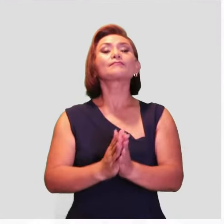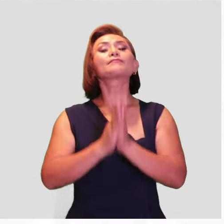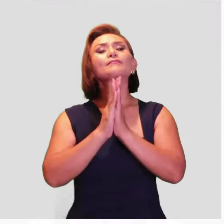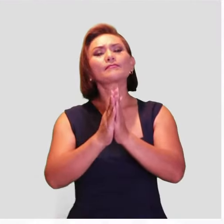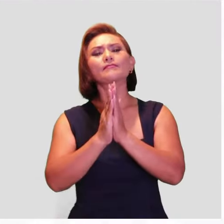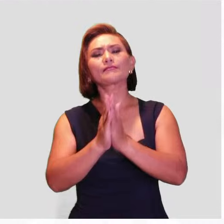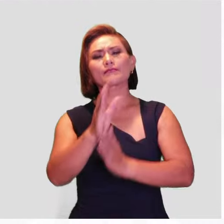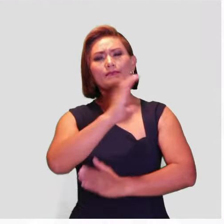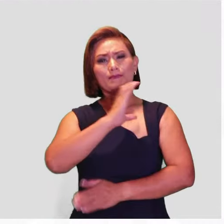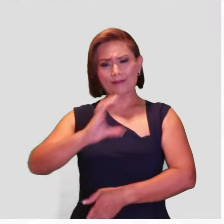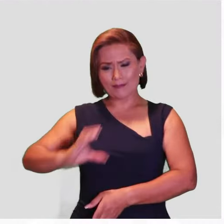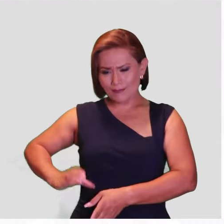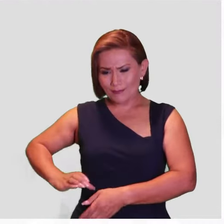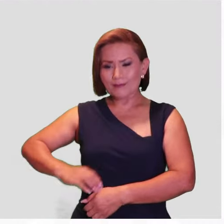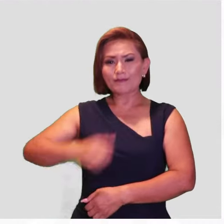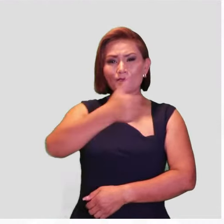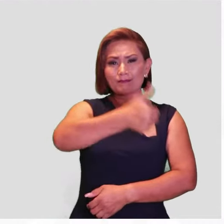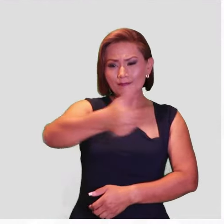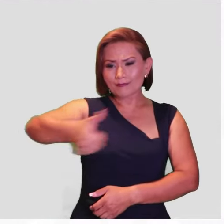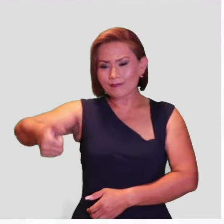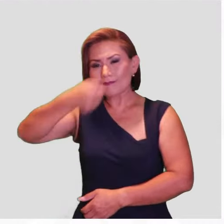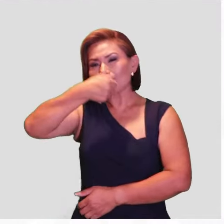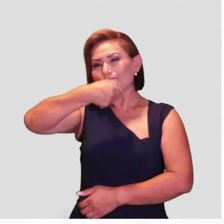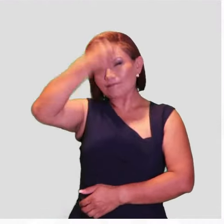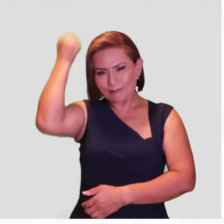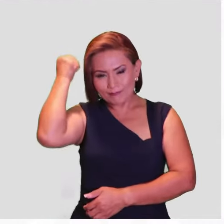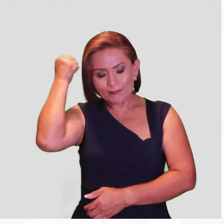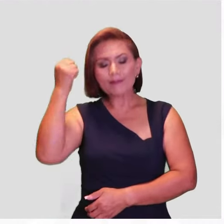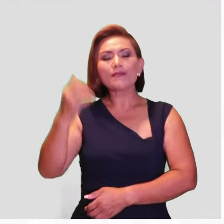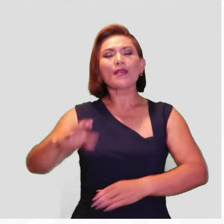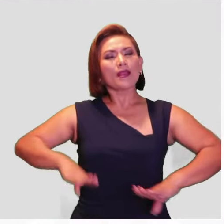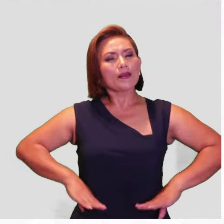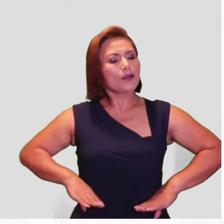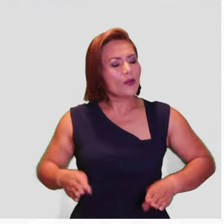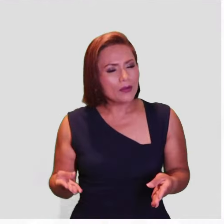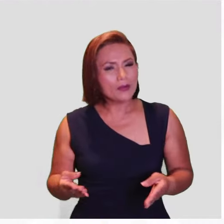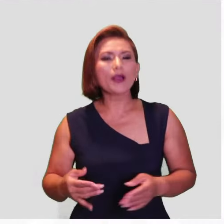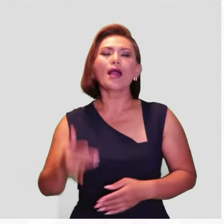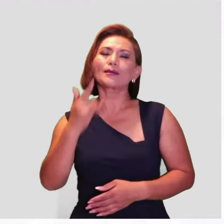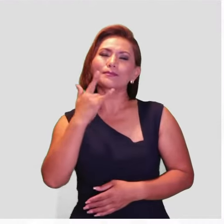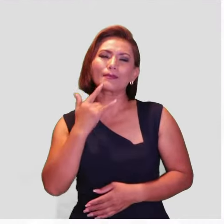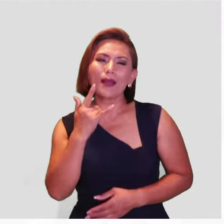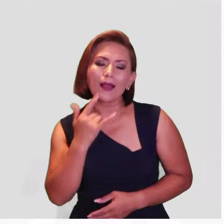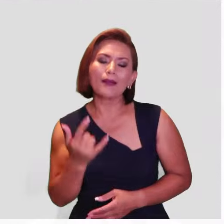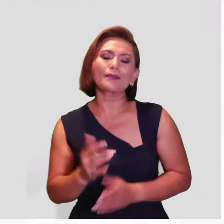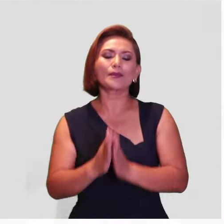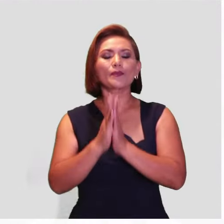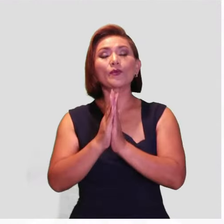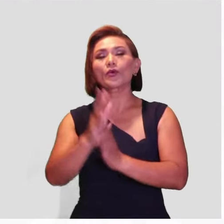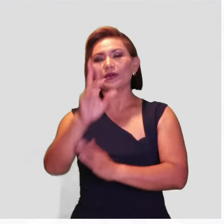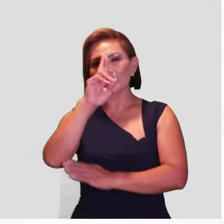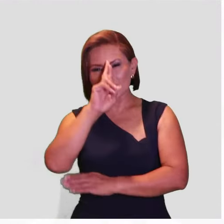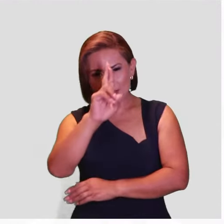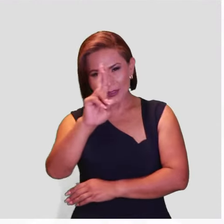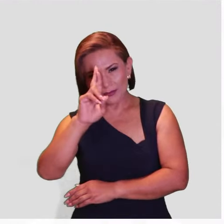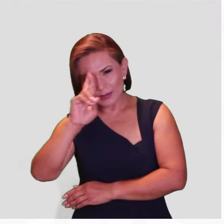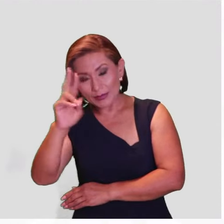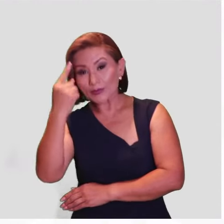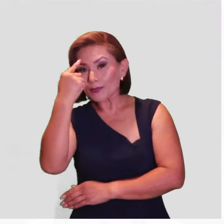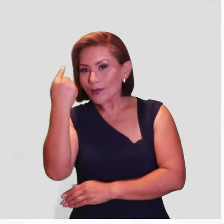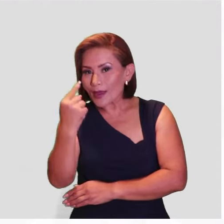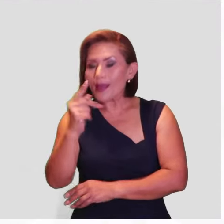las candidaturas presentes conducirse con la cordialidad y el respeto necesario para que la ciudadanía pueda tener